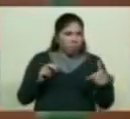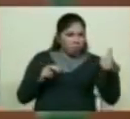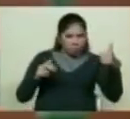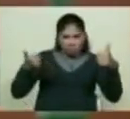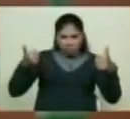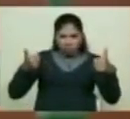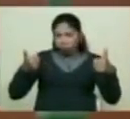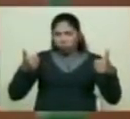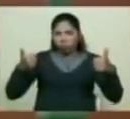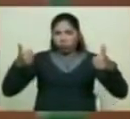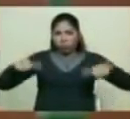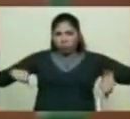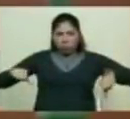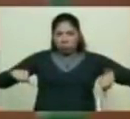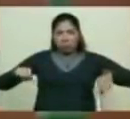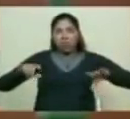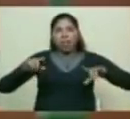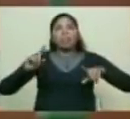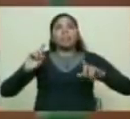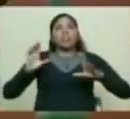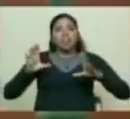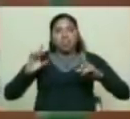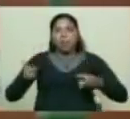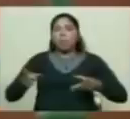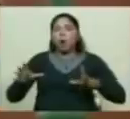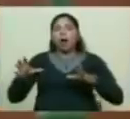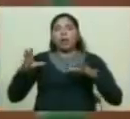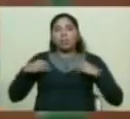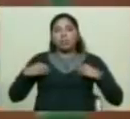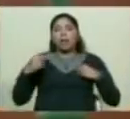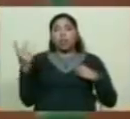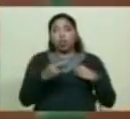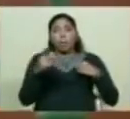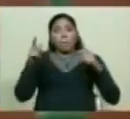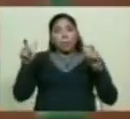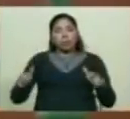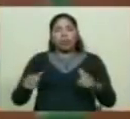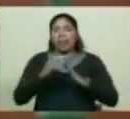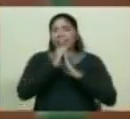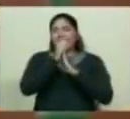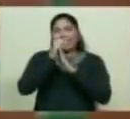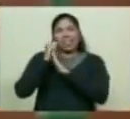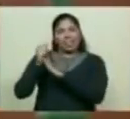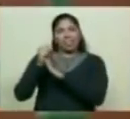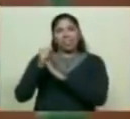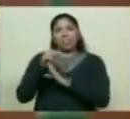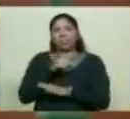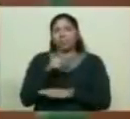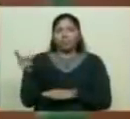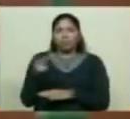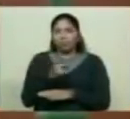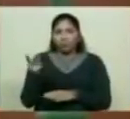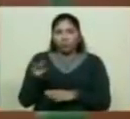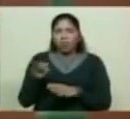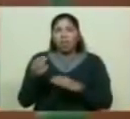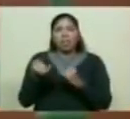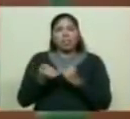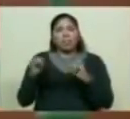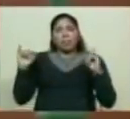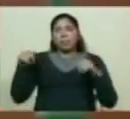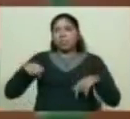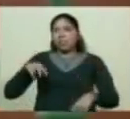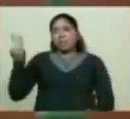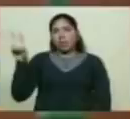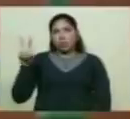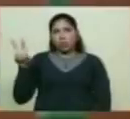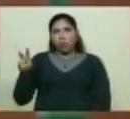dos a los más grandes libertadores de venezuela y a ellos como sus hijos como